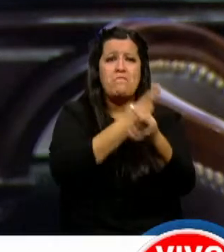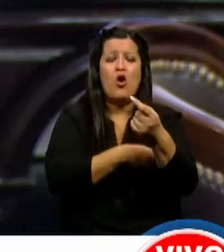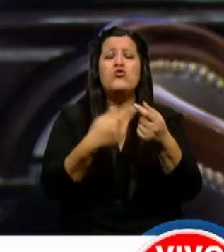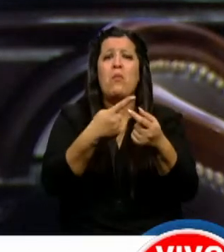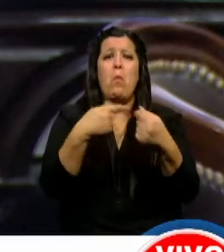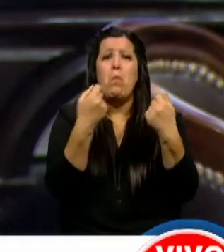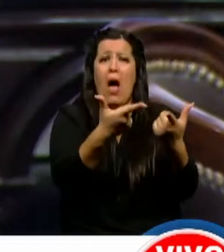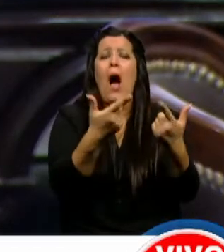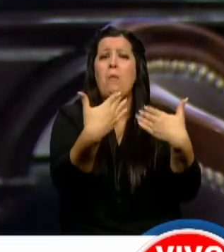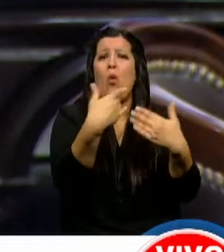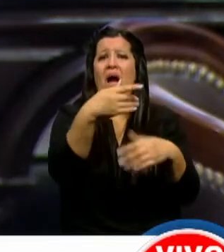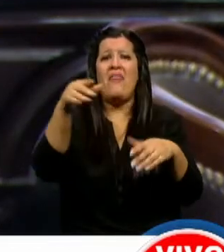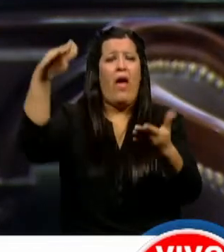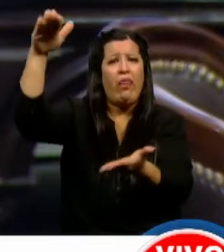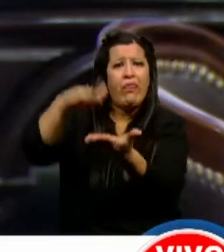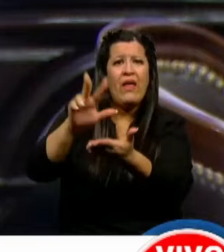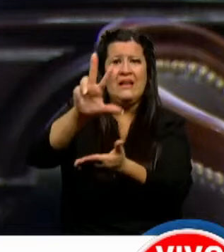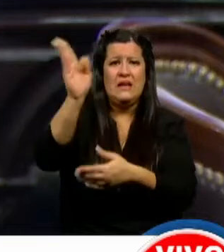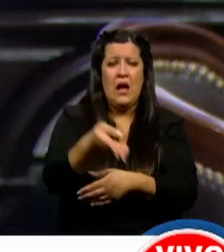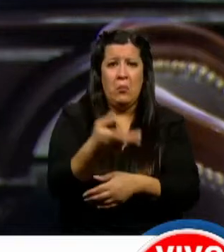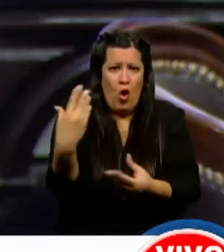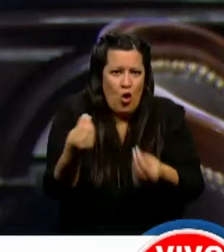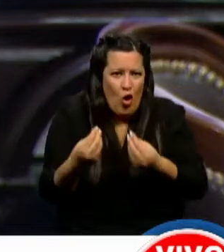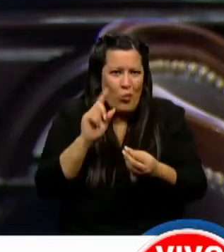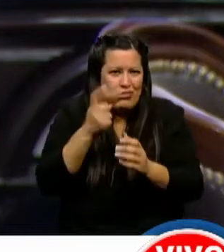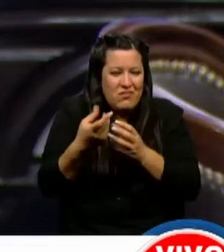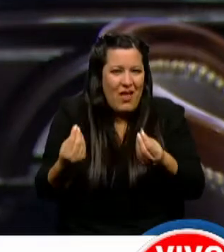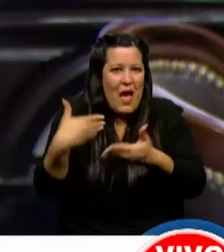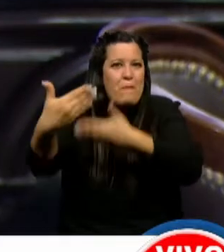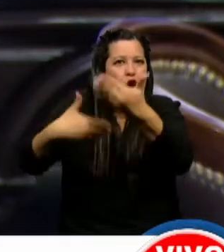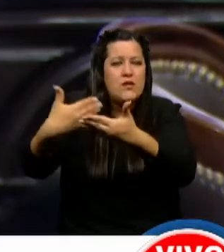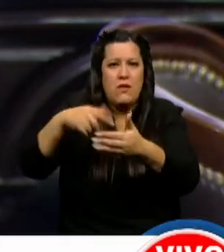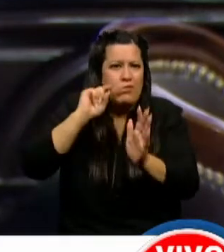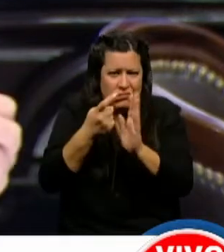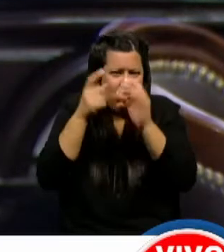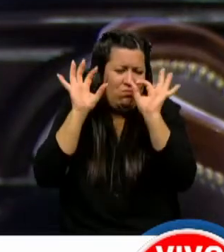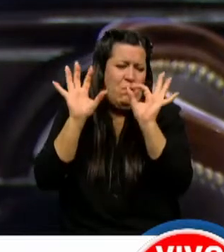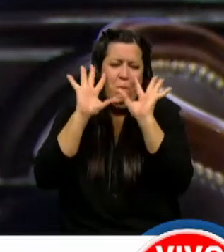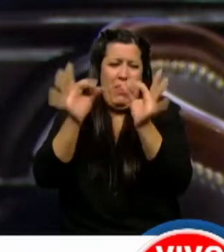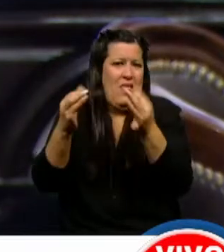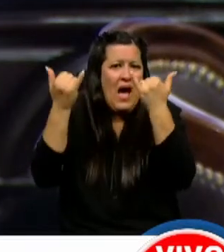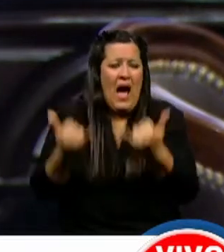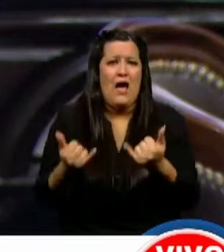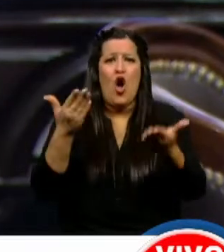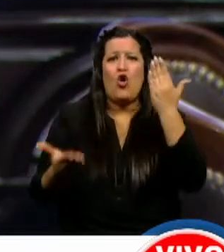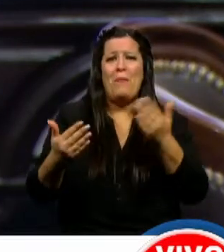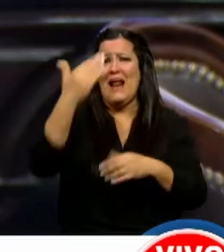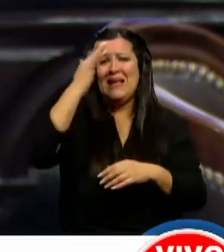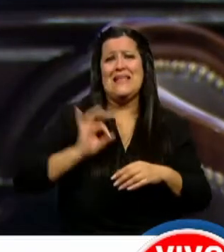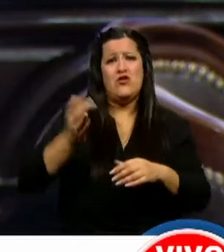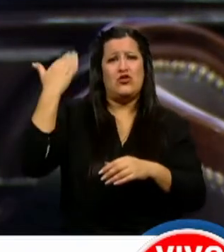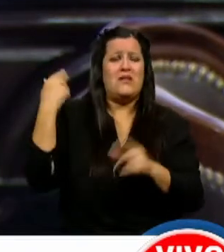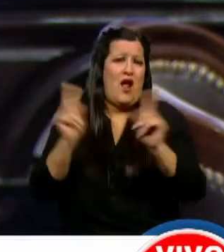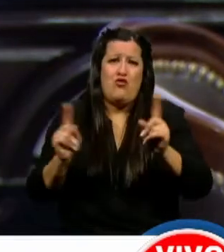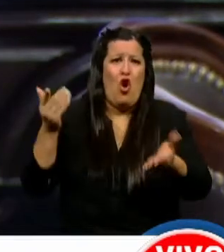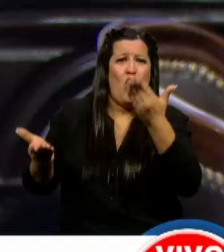3%. ¿Cómo no se está violando este principio de progresividad? No pueden pretender compararlo con 15 años atrás. Tienen